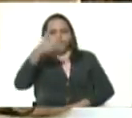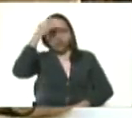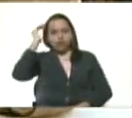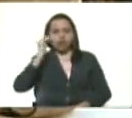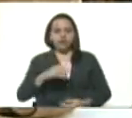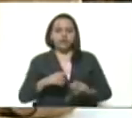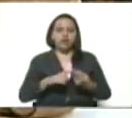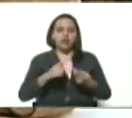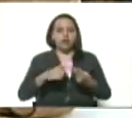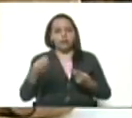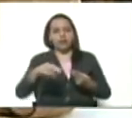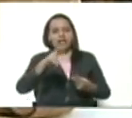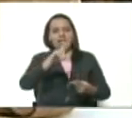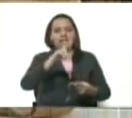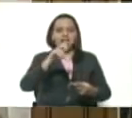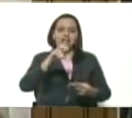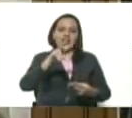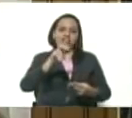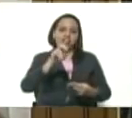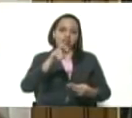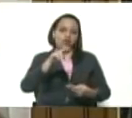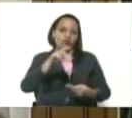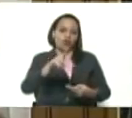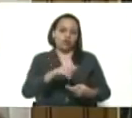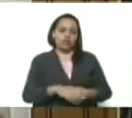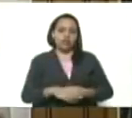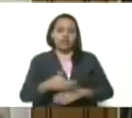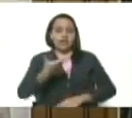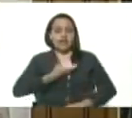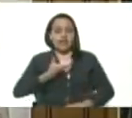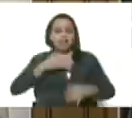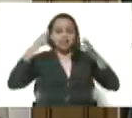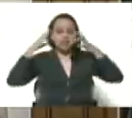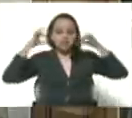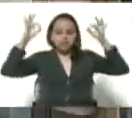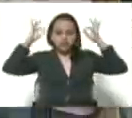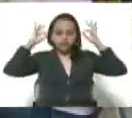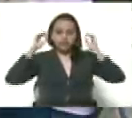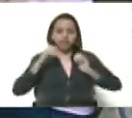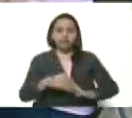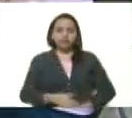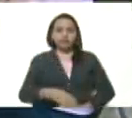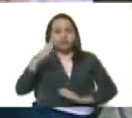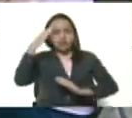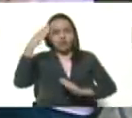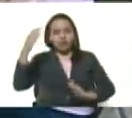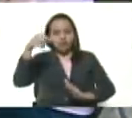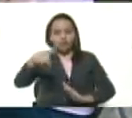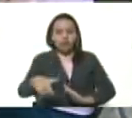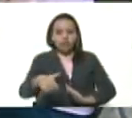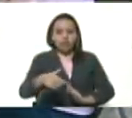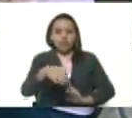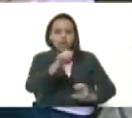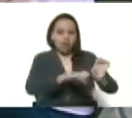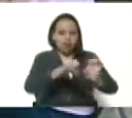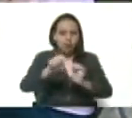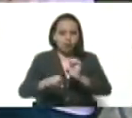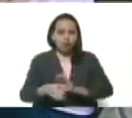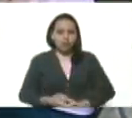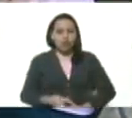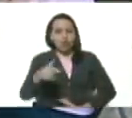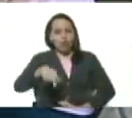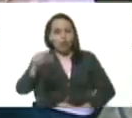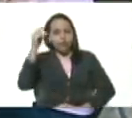Alvarado, Julito, alcaldesa de Caracas, mi saludo. Estamos aquí evaluando, hoy día